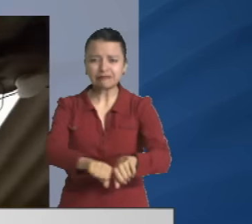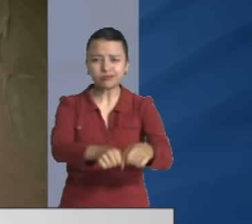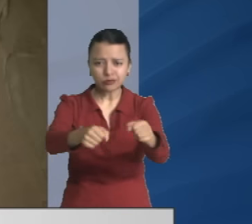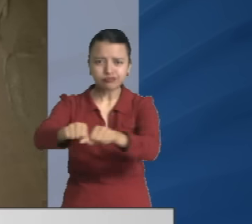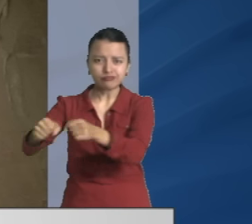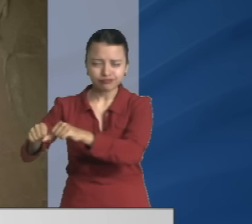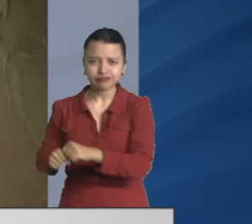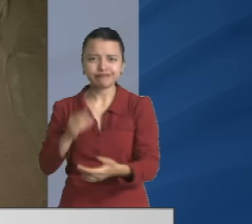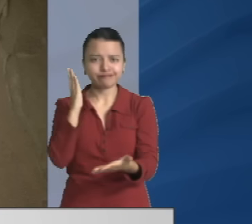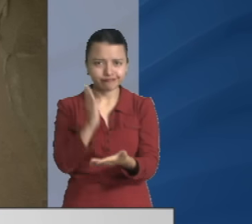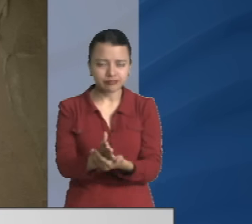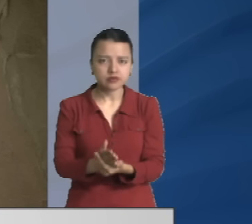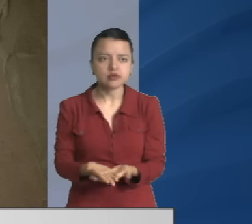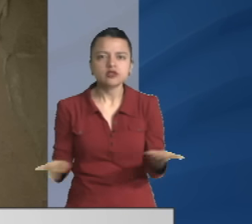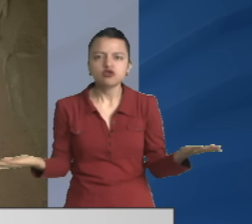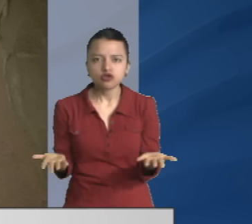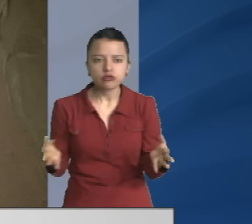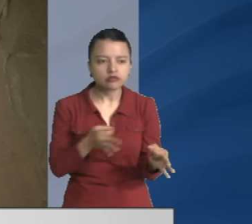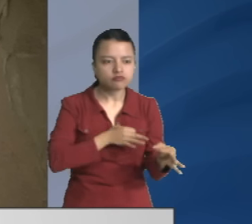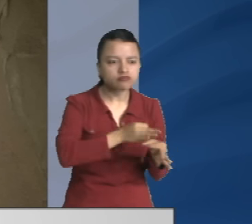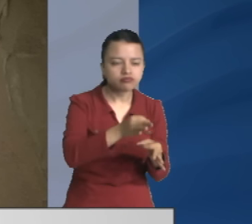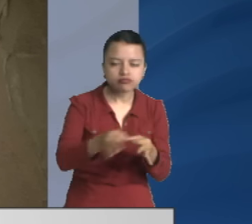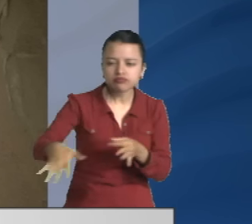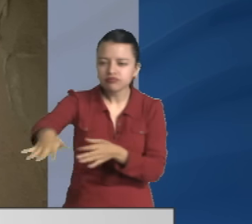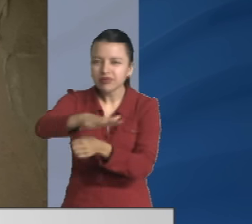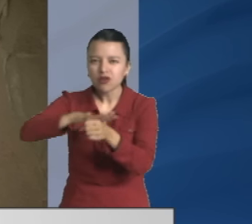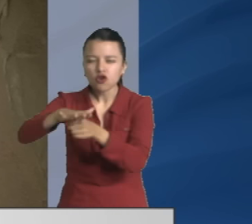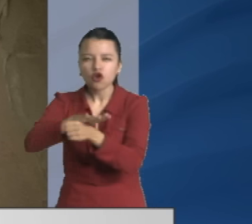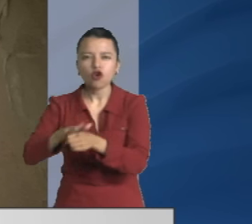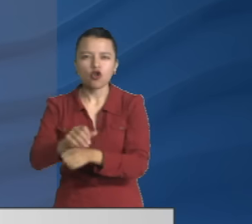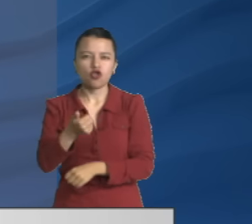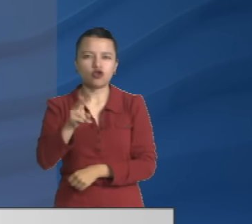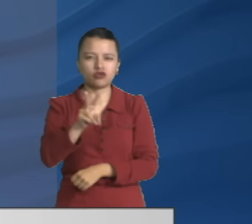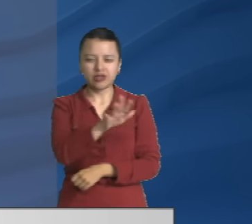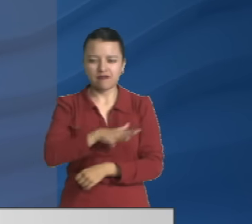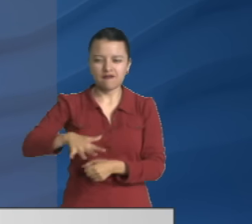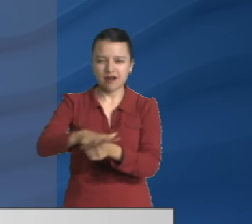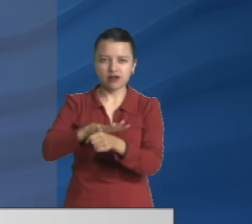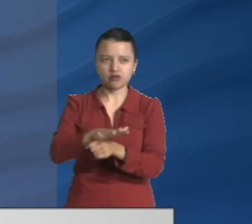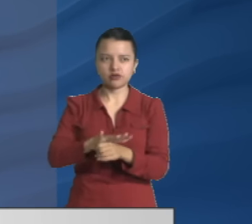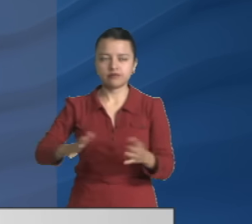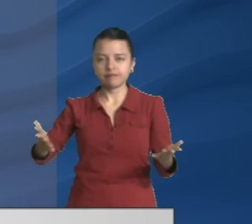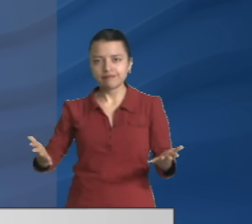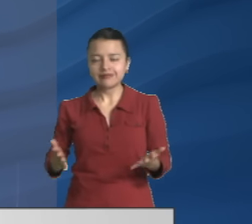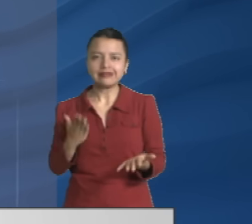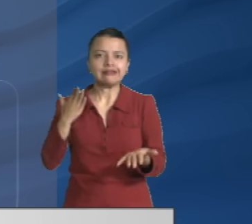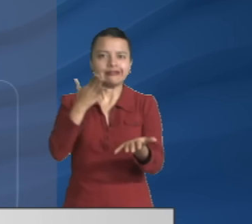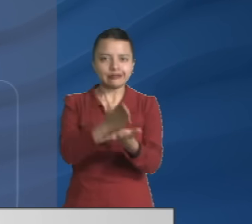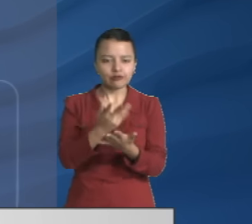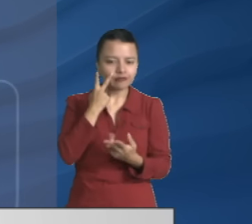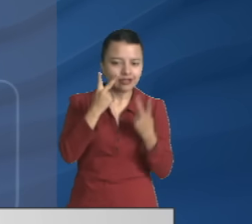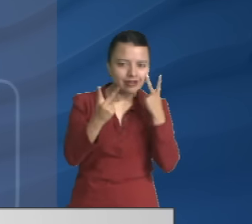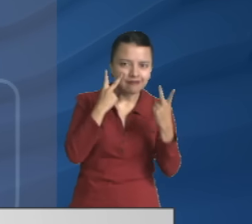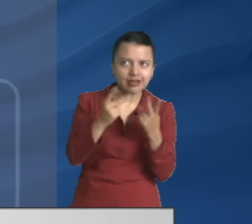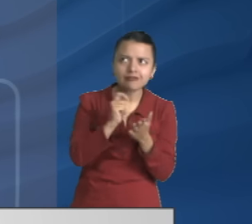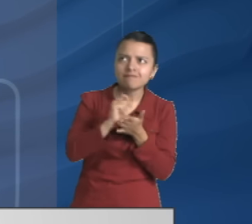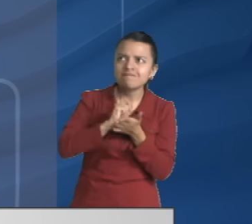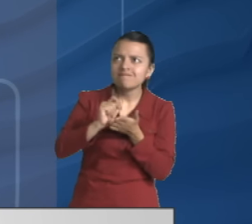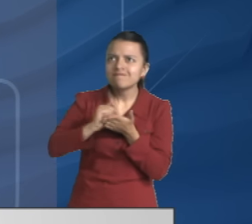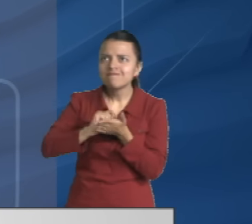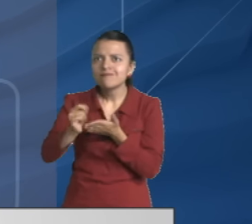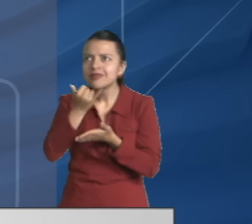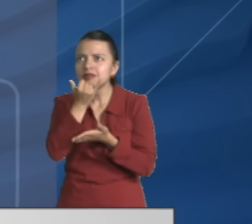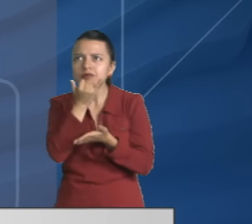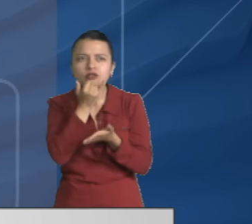esta población. Se requiere de la intervención del puesto de mando unificado que fue instalado en las últimas horas